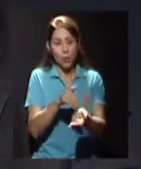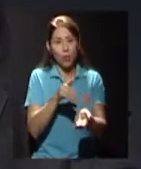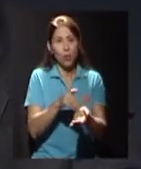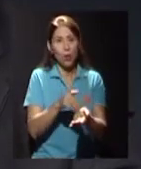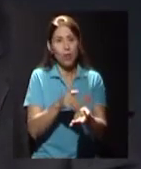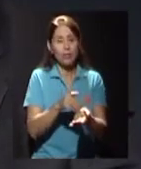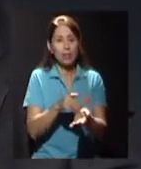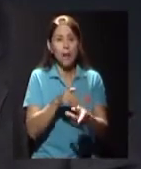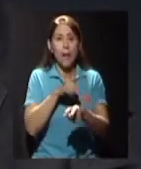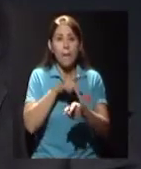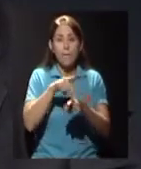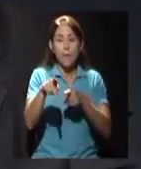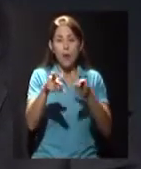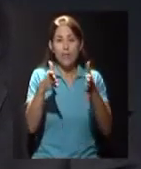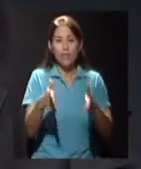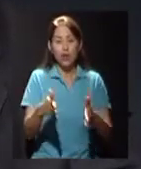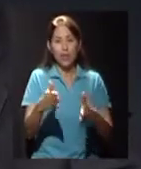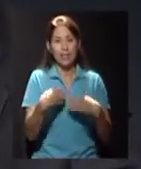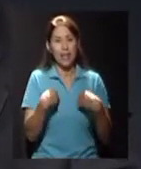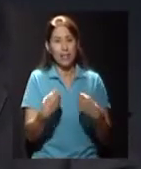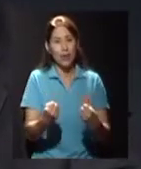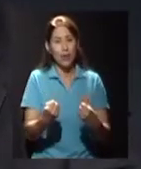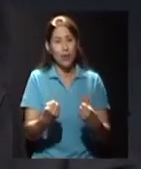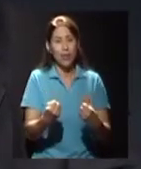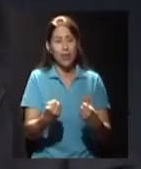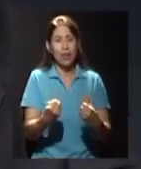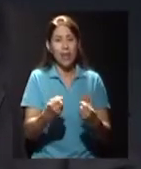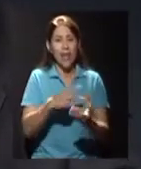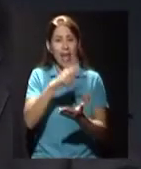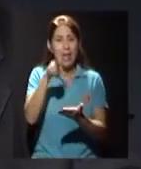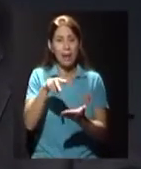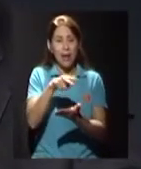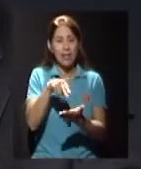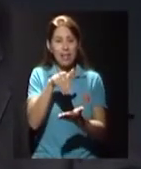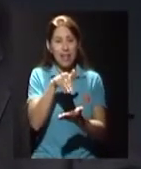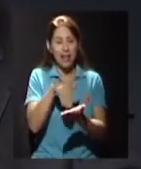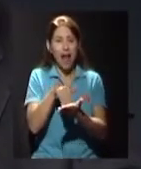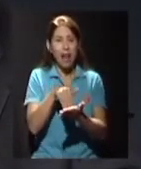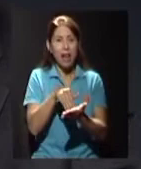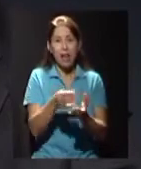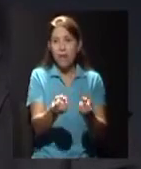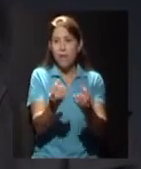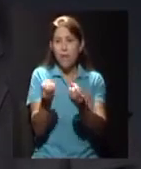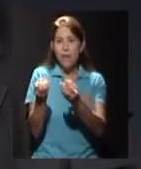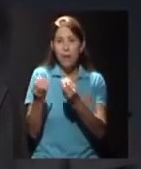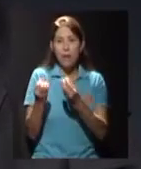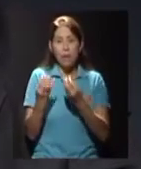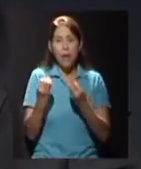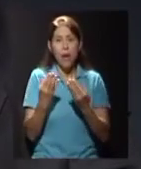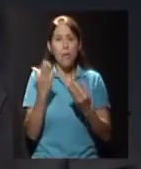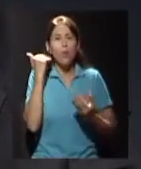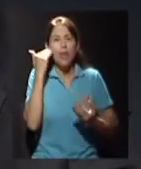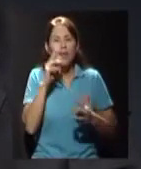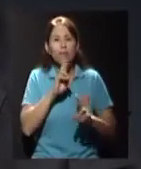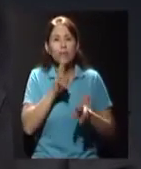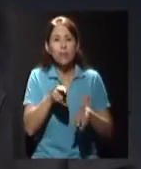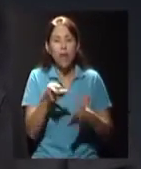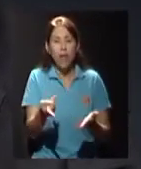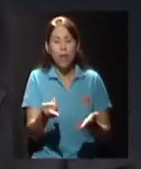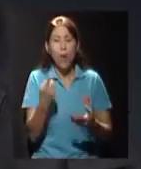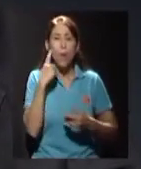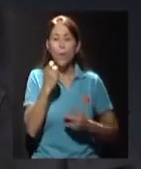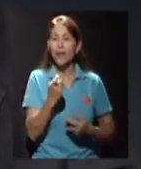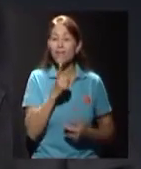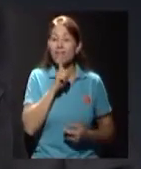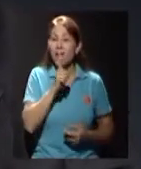profesiones de la salud en el valle central por ejemplo son producto de esa ausencia apropiada de